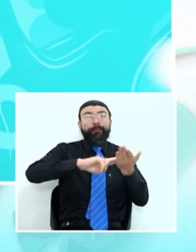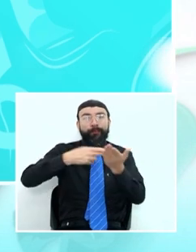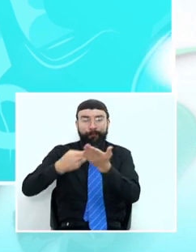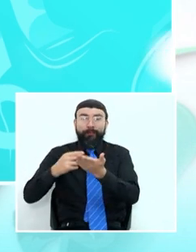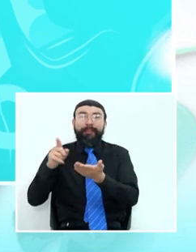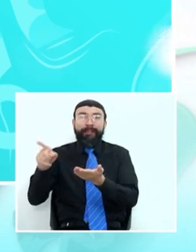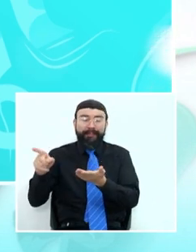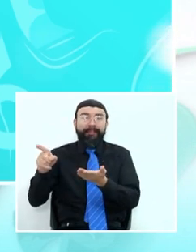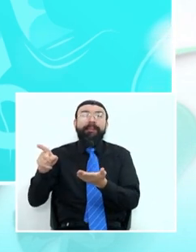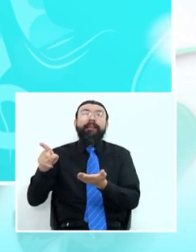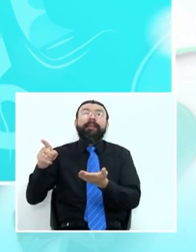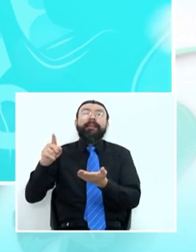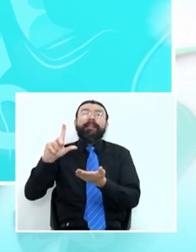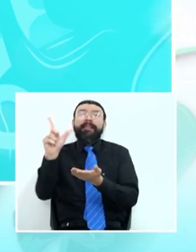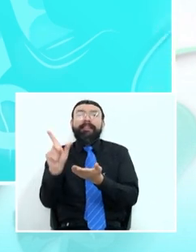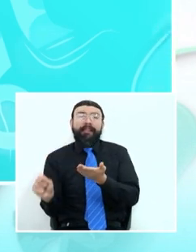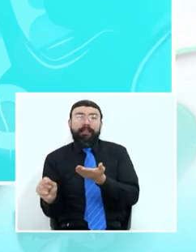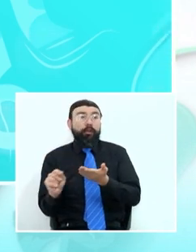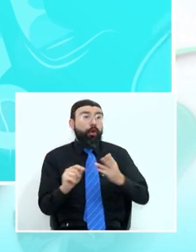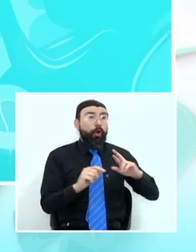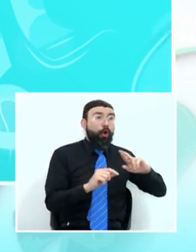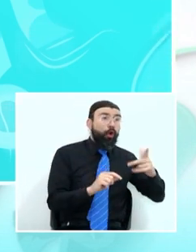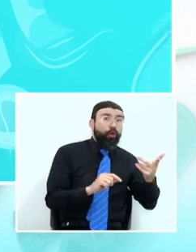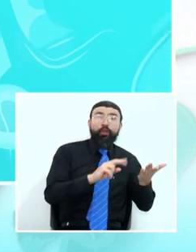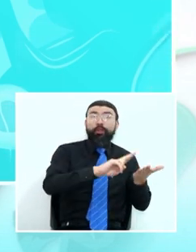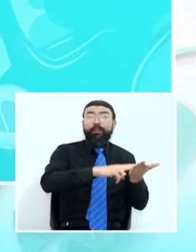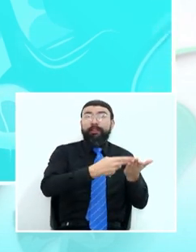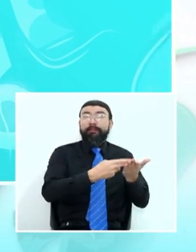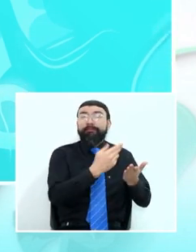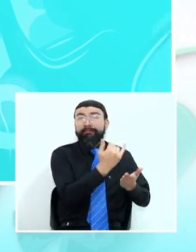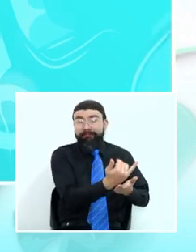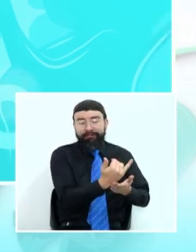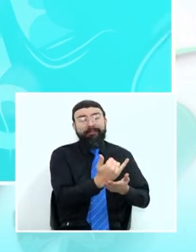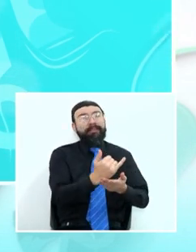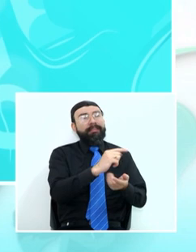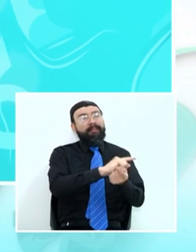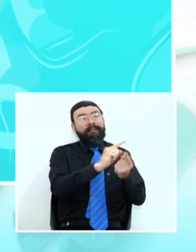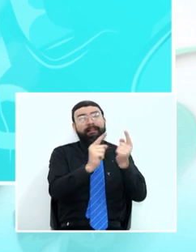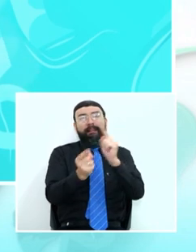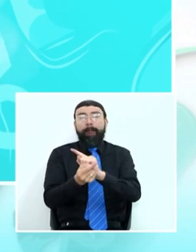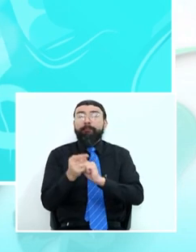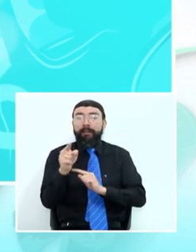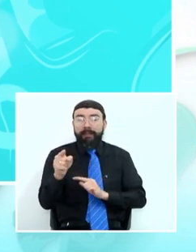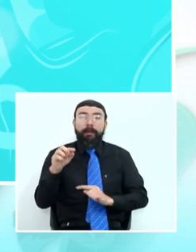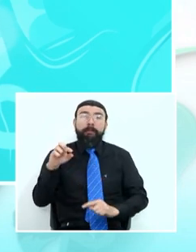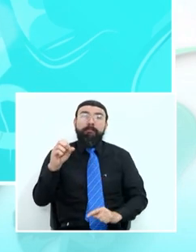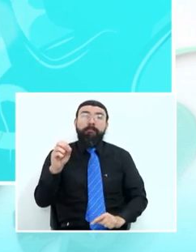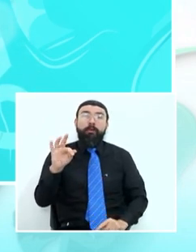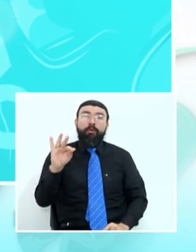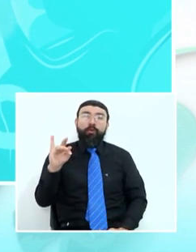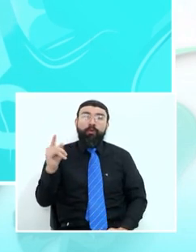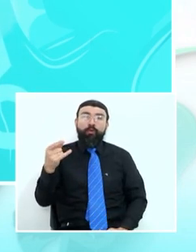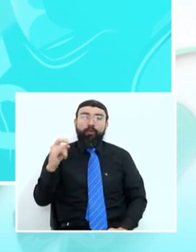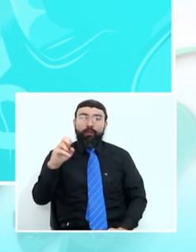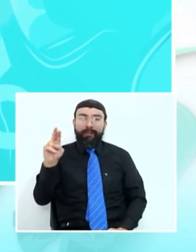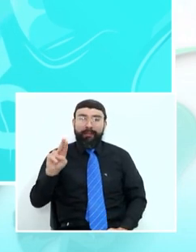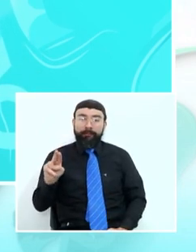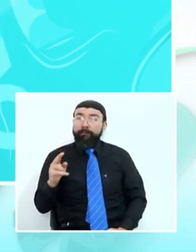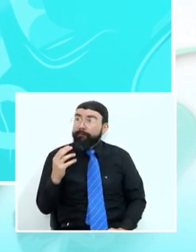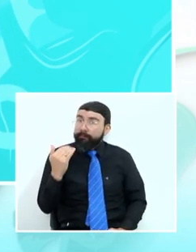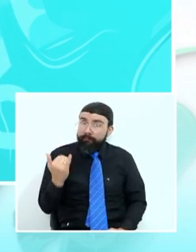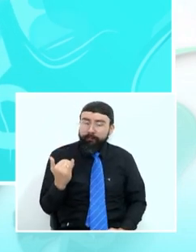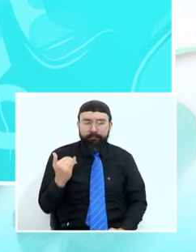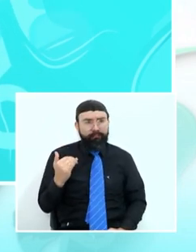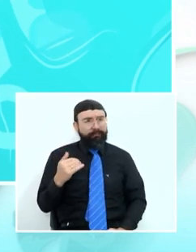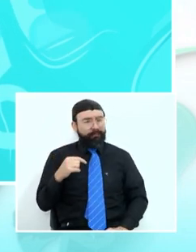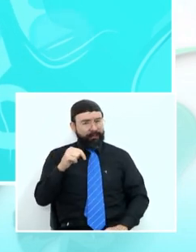traducido al portugués. Y bueno, desde aquí, desde España, estamos irradiando esta técnica